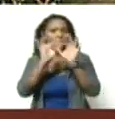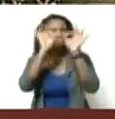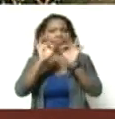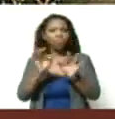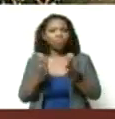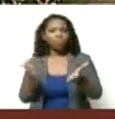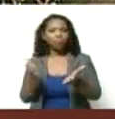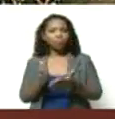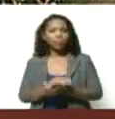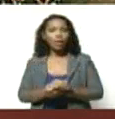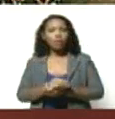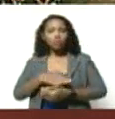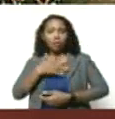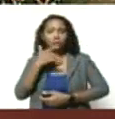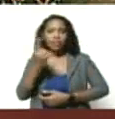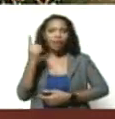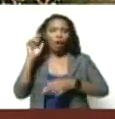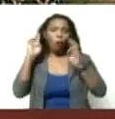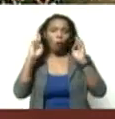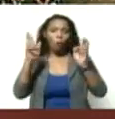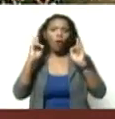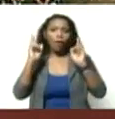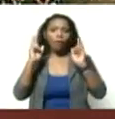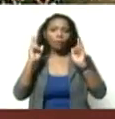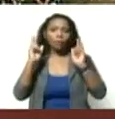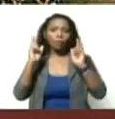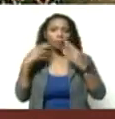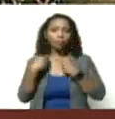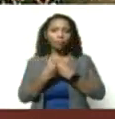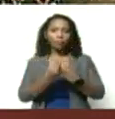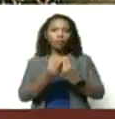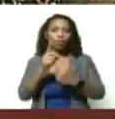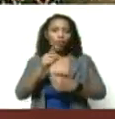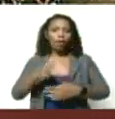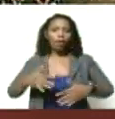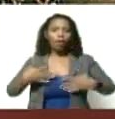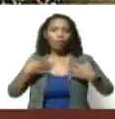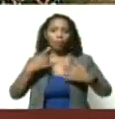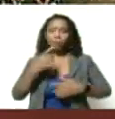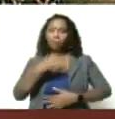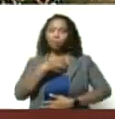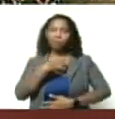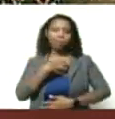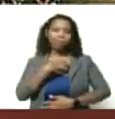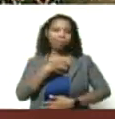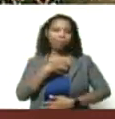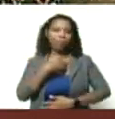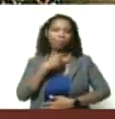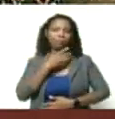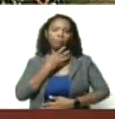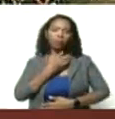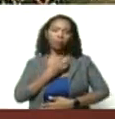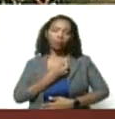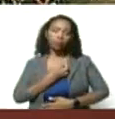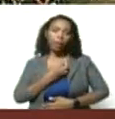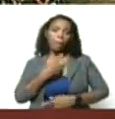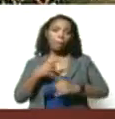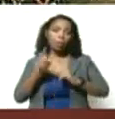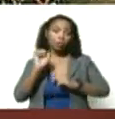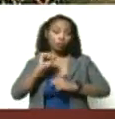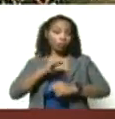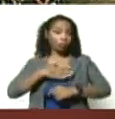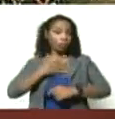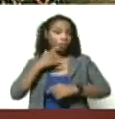ternura, podría decirle que ojalá que acompañara su alegría, pero no puedo. Me embarga la tristeza, pero sí